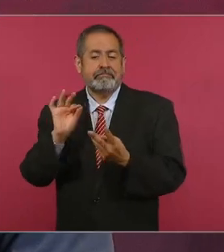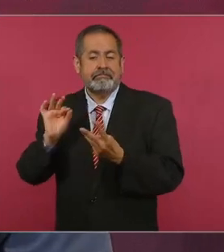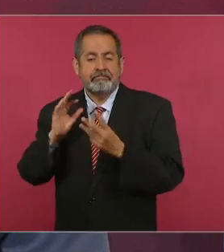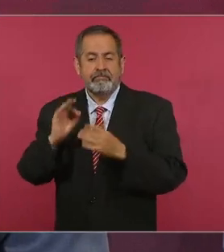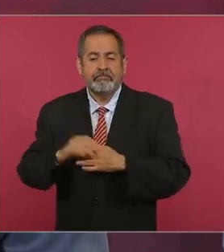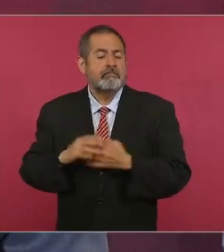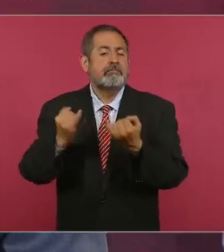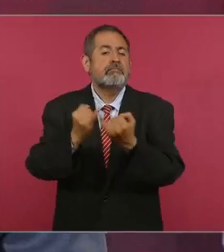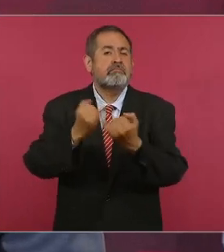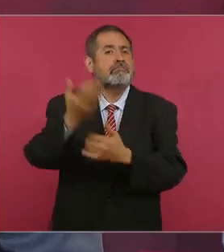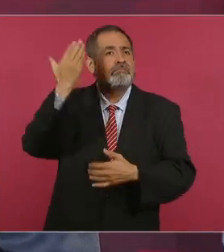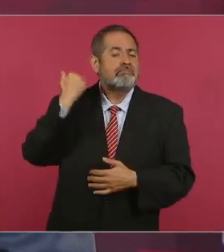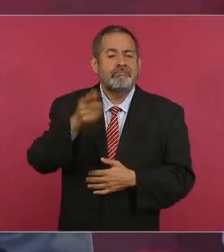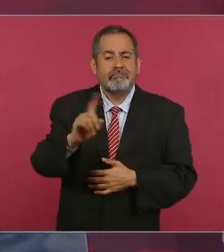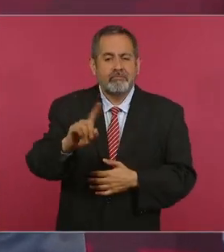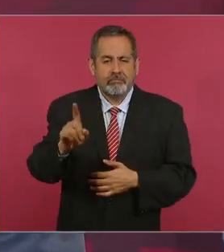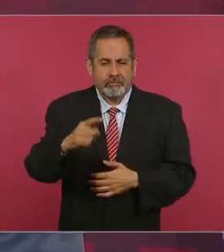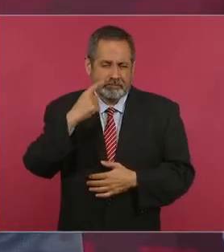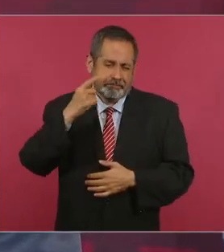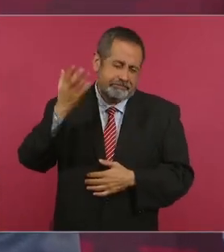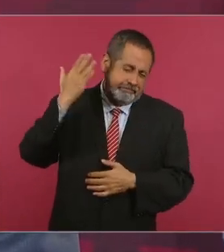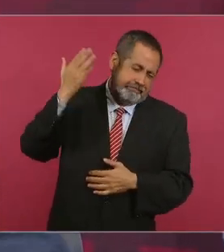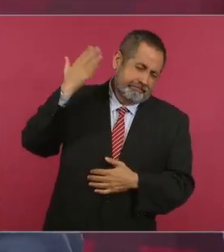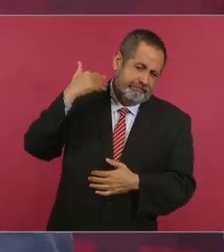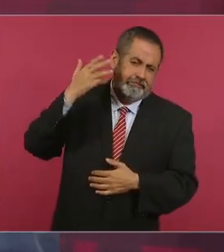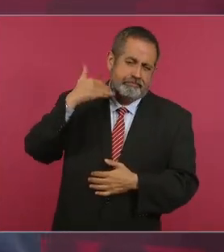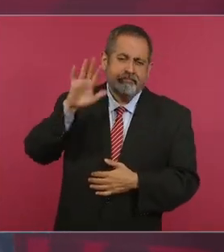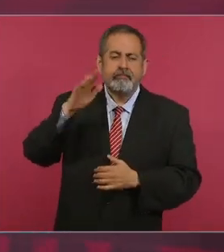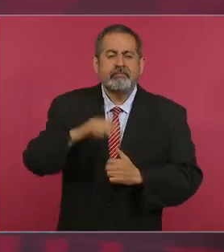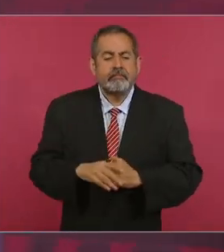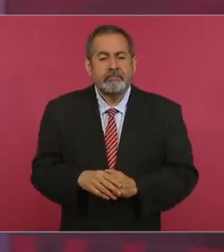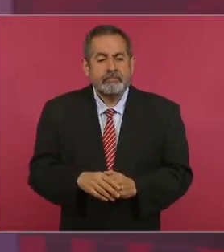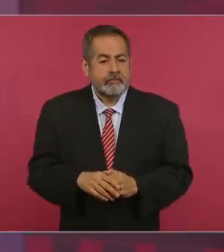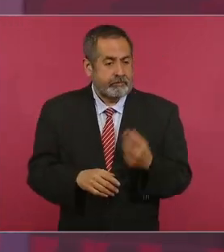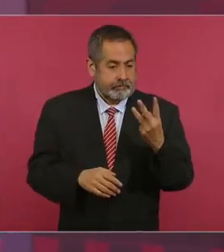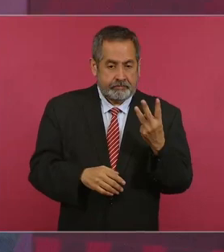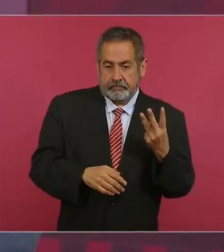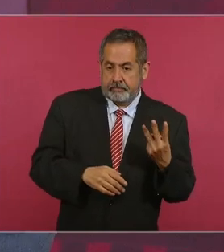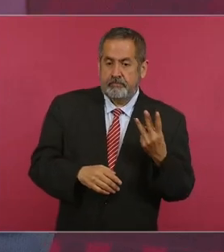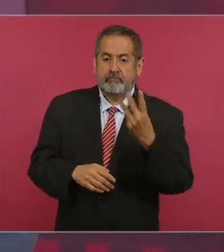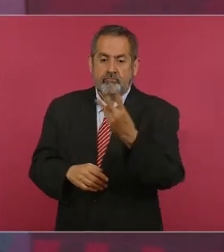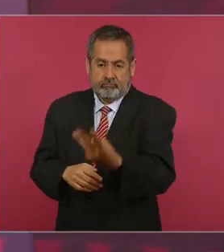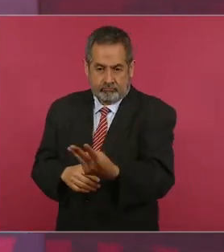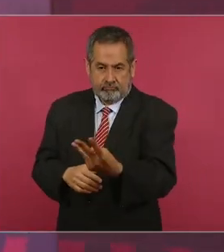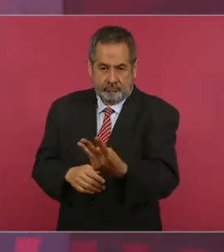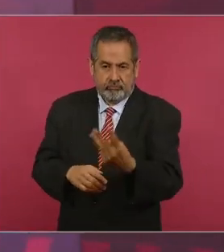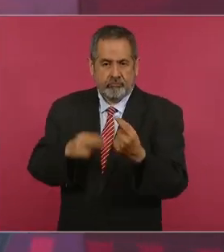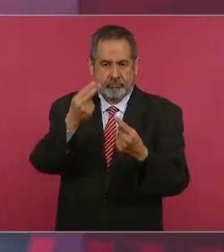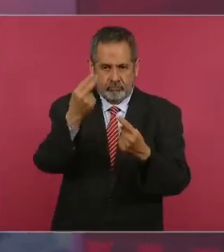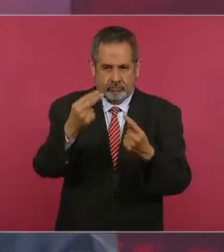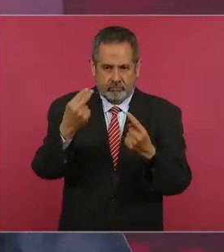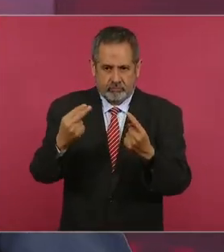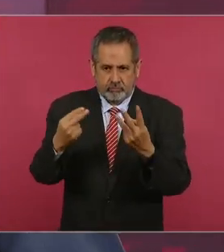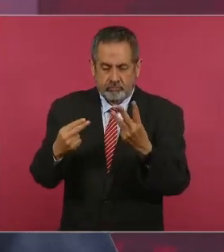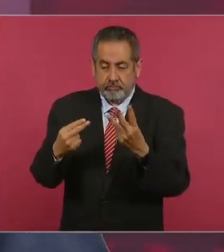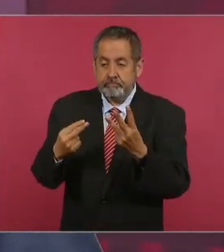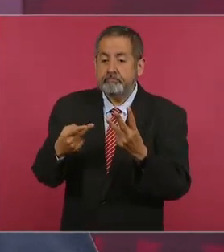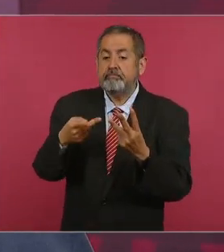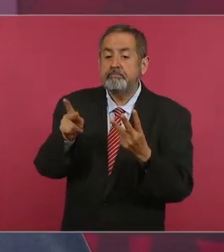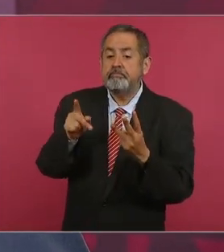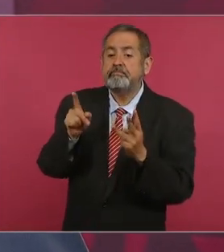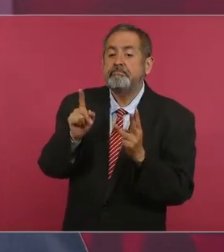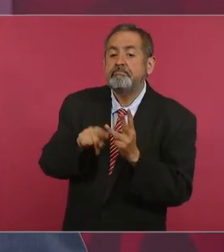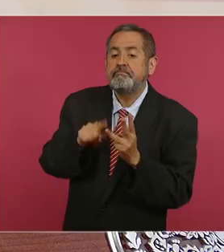antes. ¿Saben cómo era antes? Se enviaba la terna ya con la línea.